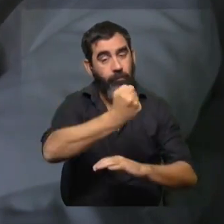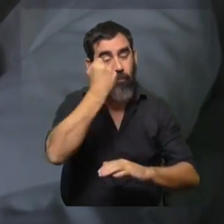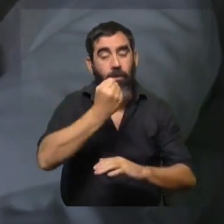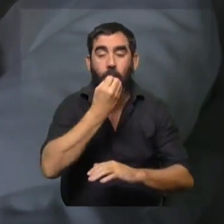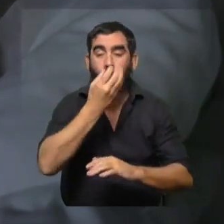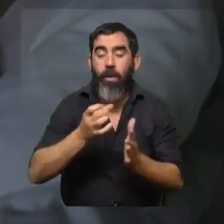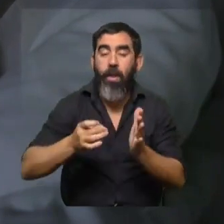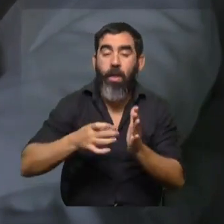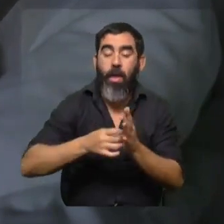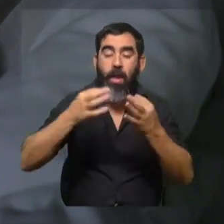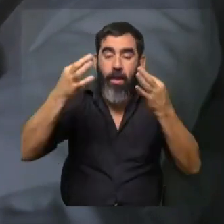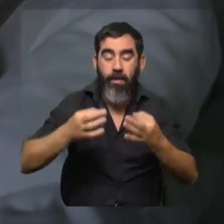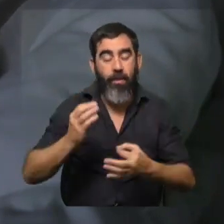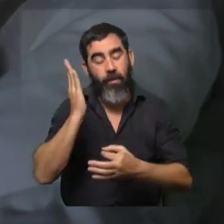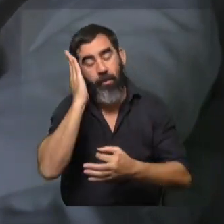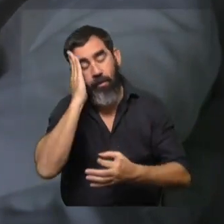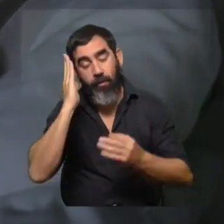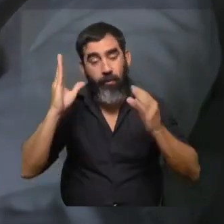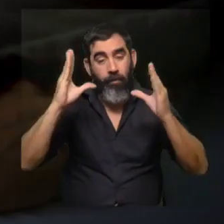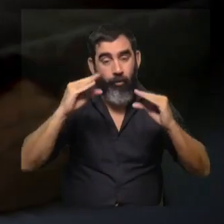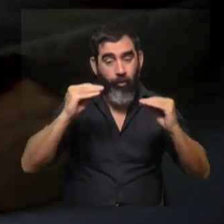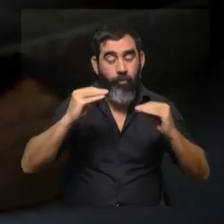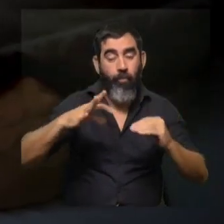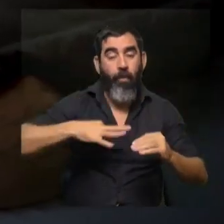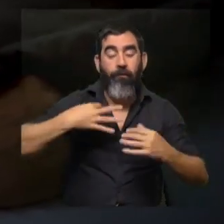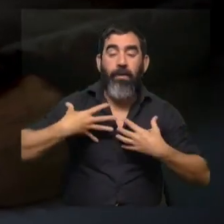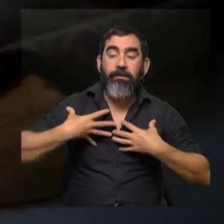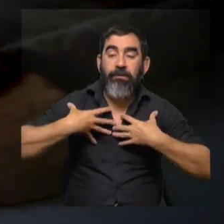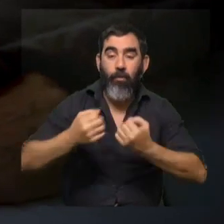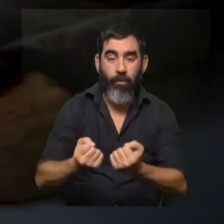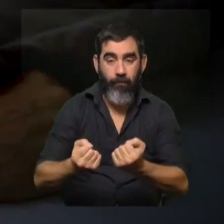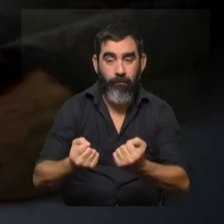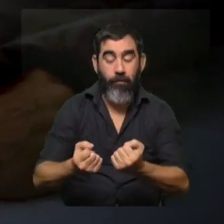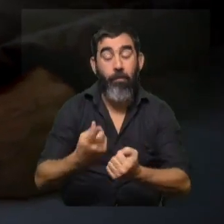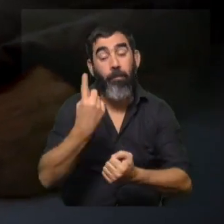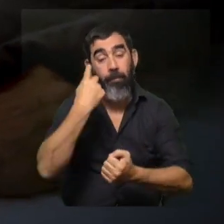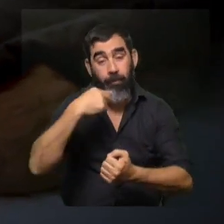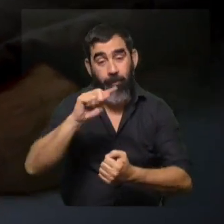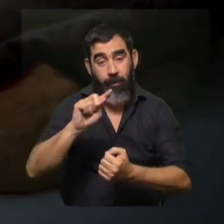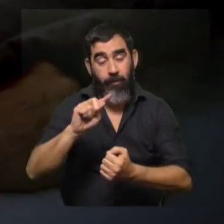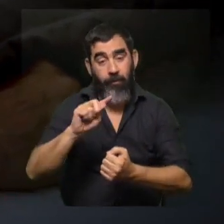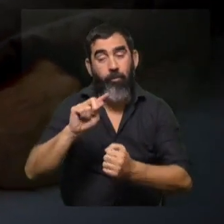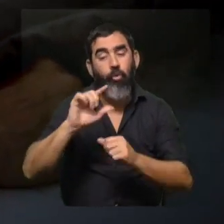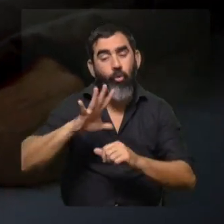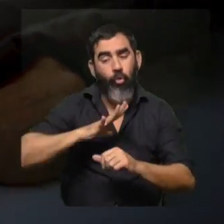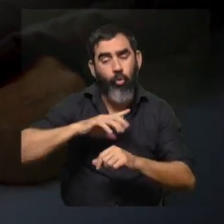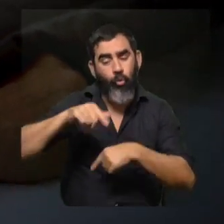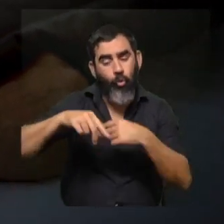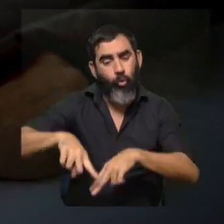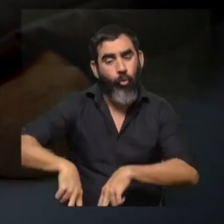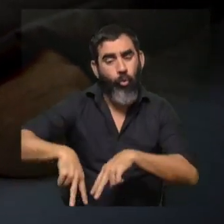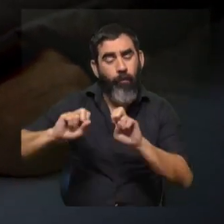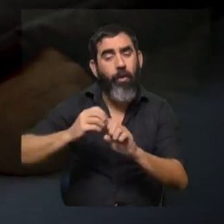buena calidad de sueño nocturno para tener una vida saludable. Sin embargo, aún se investigan los